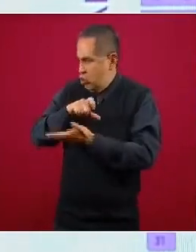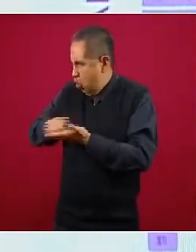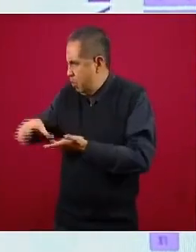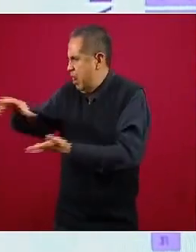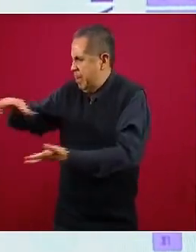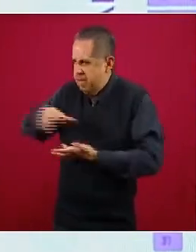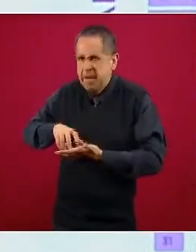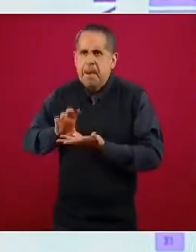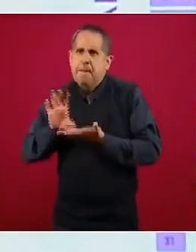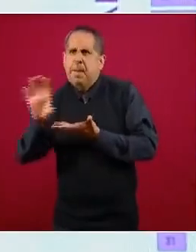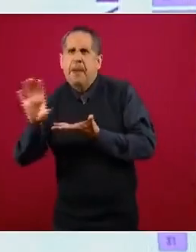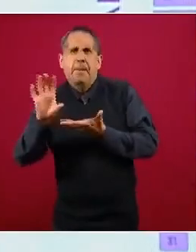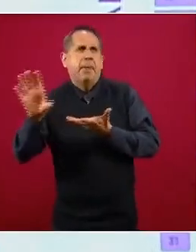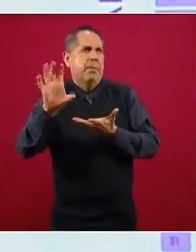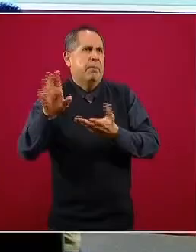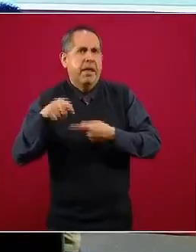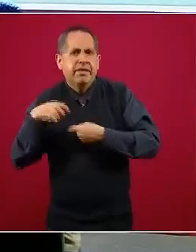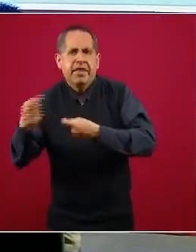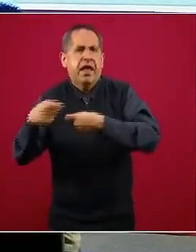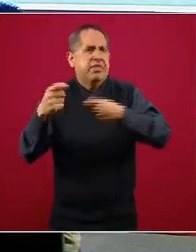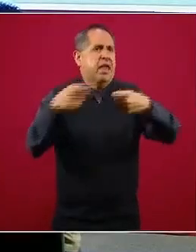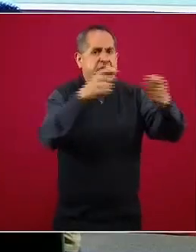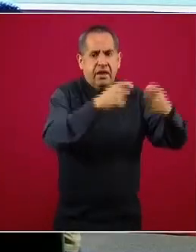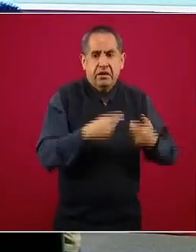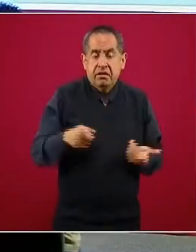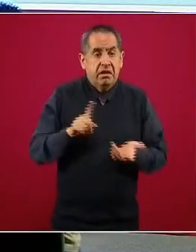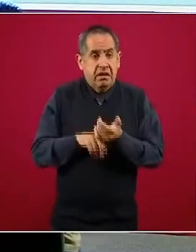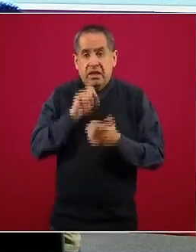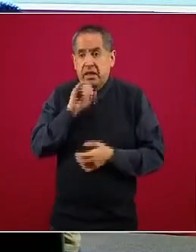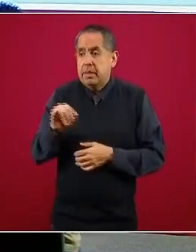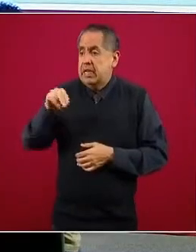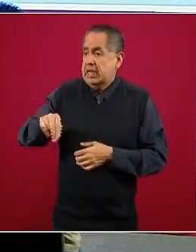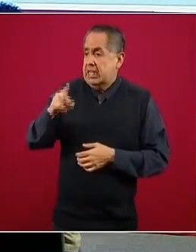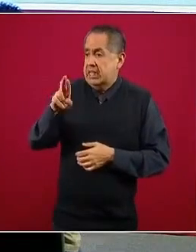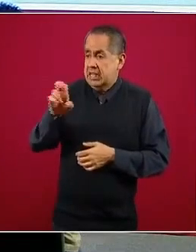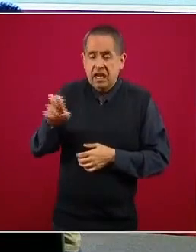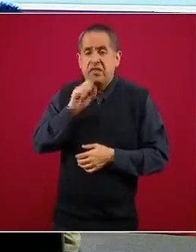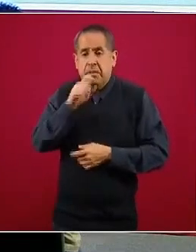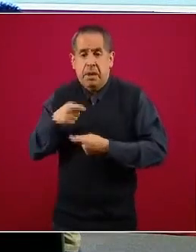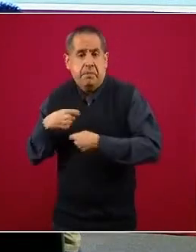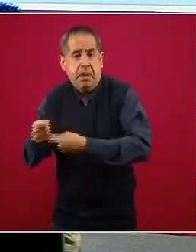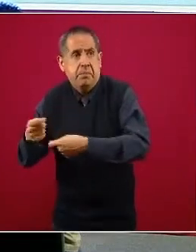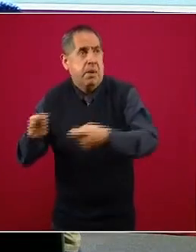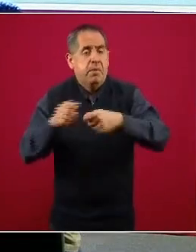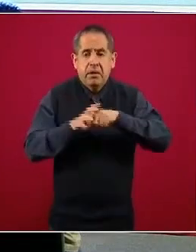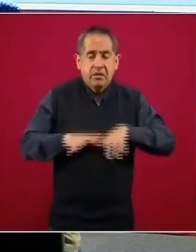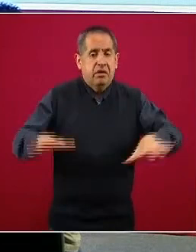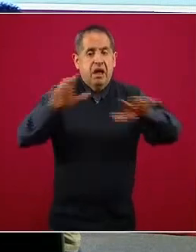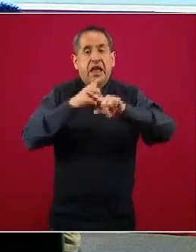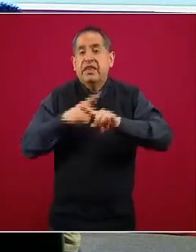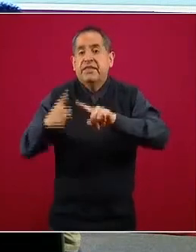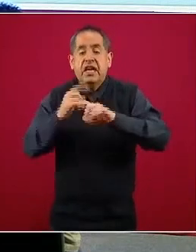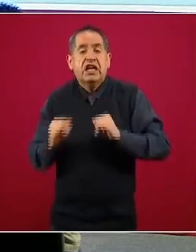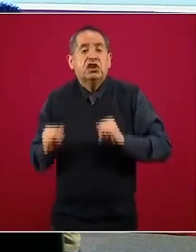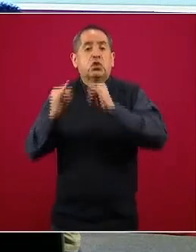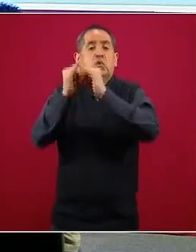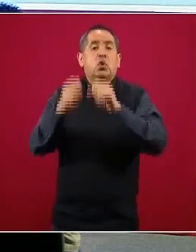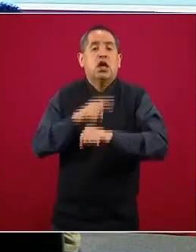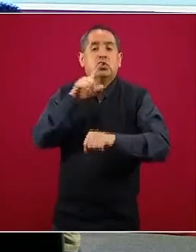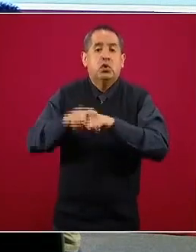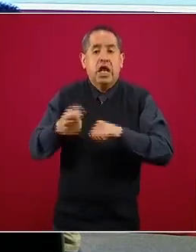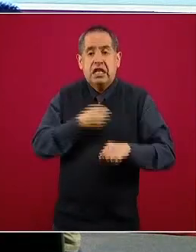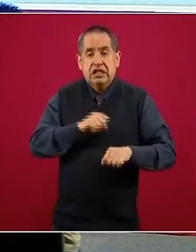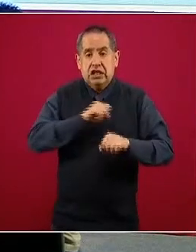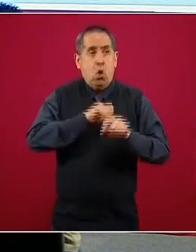se transfieren estos laboratorios. Los usa también el INDRE, el Laboratorio Nacional, y se transfiere también a los institutos nacionales de salud